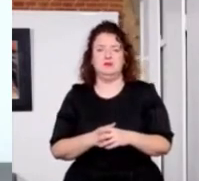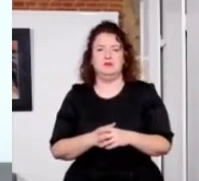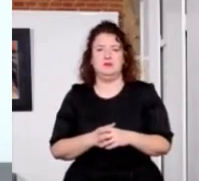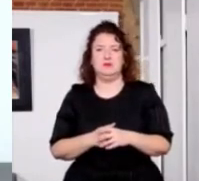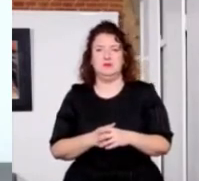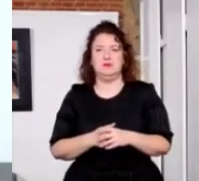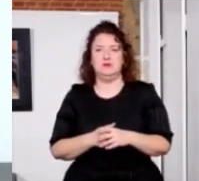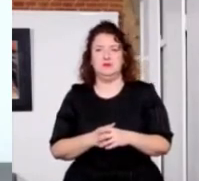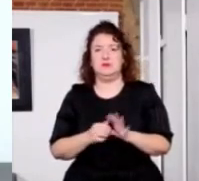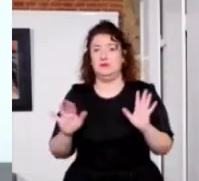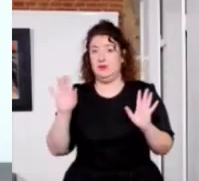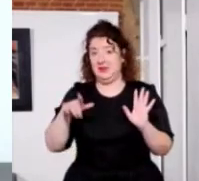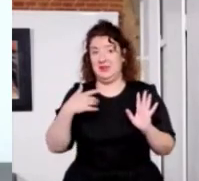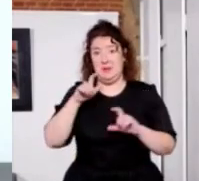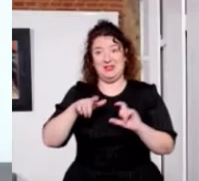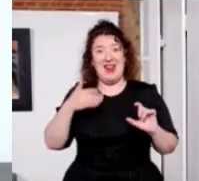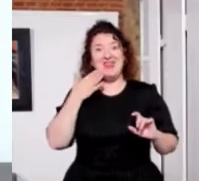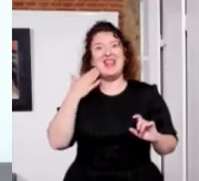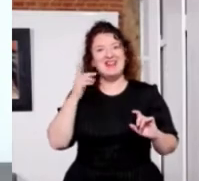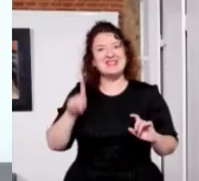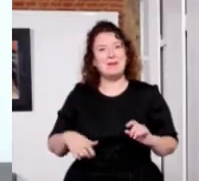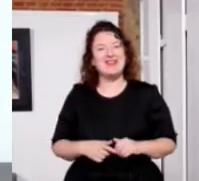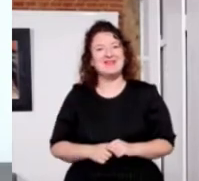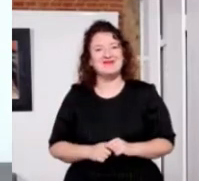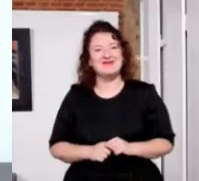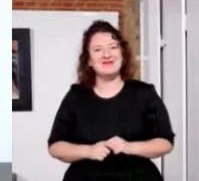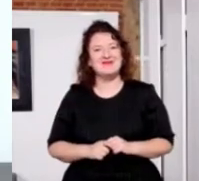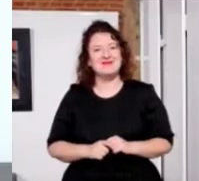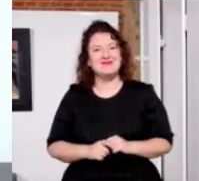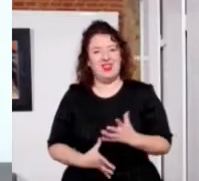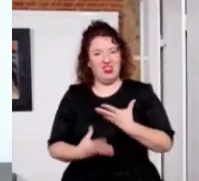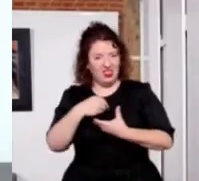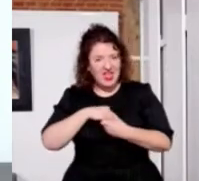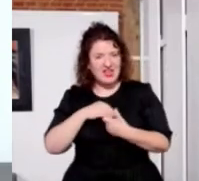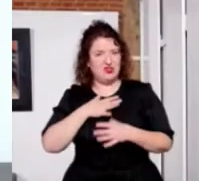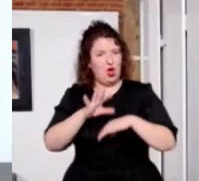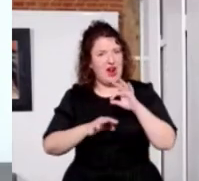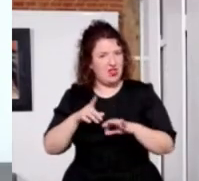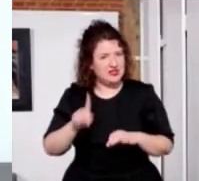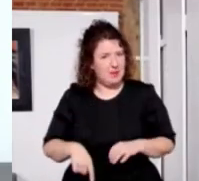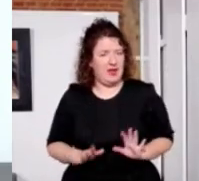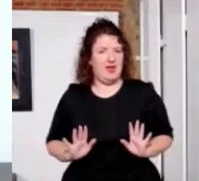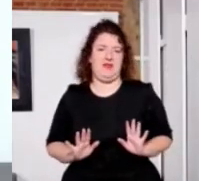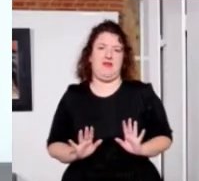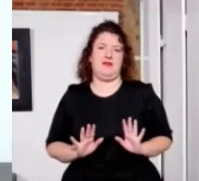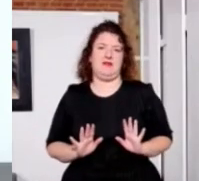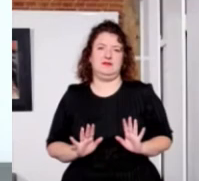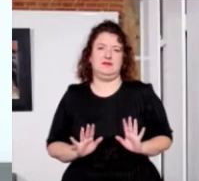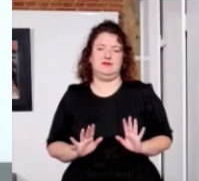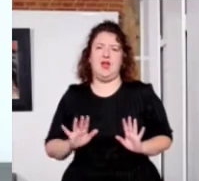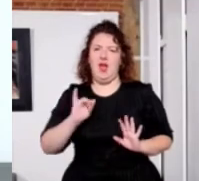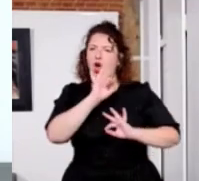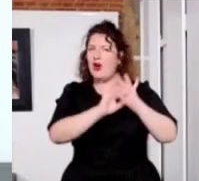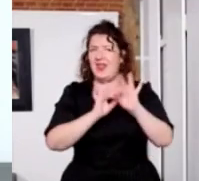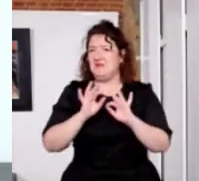y por la dignidad de las personas, también dentro de nuestras organizaciones. Fijaros que ya muchas organizaciones,